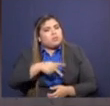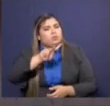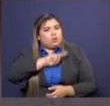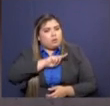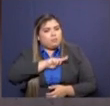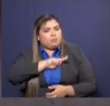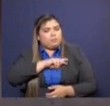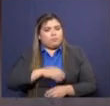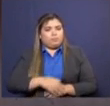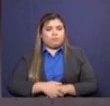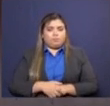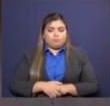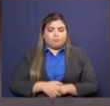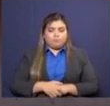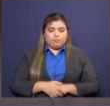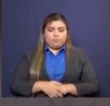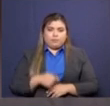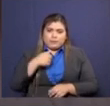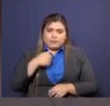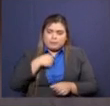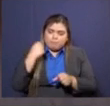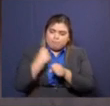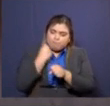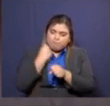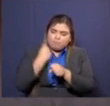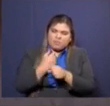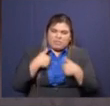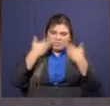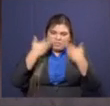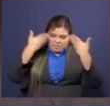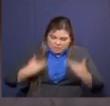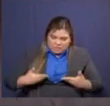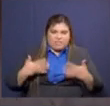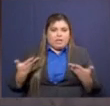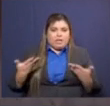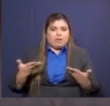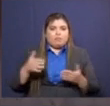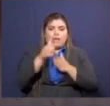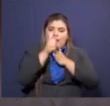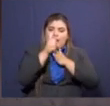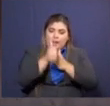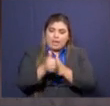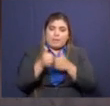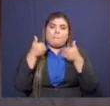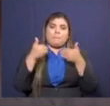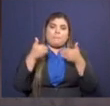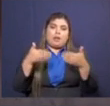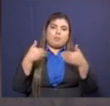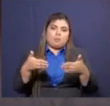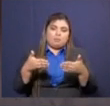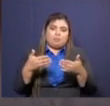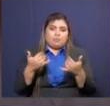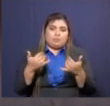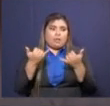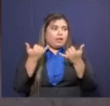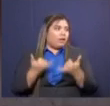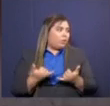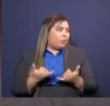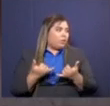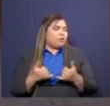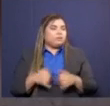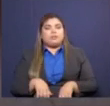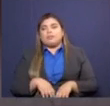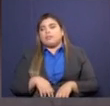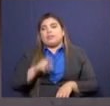Mi misión es dirigir a Panamá en un tiempo excepcional de